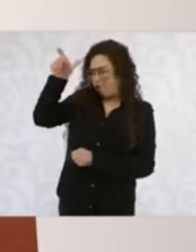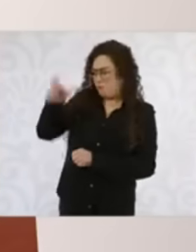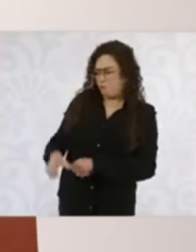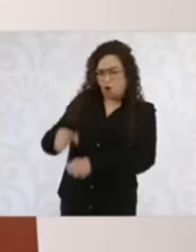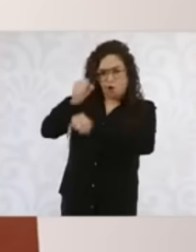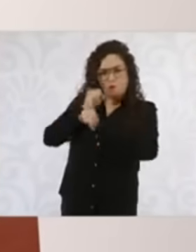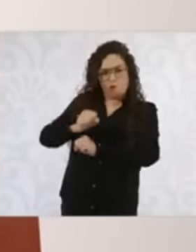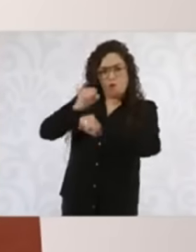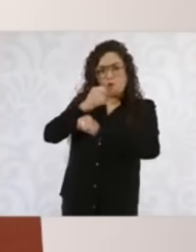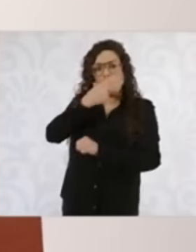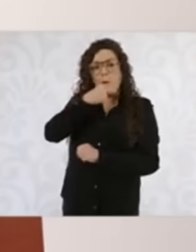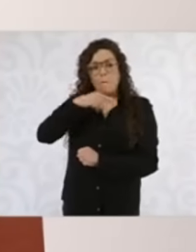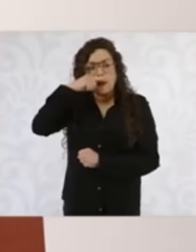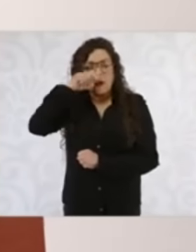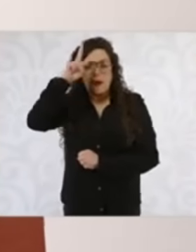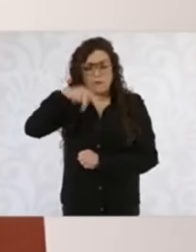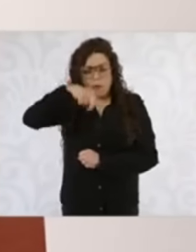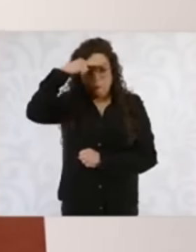más de 700 mil millones de pesos.